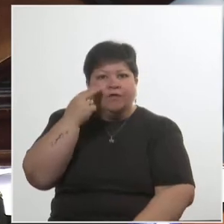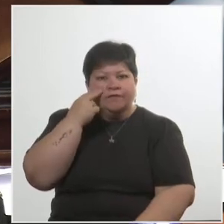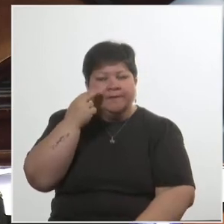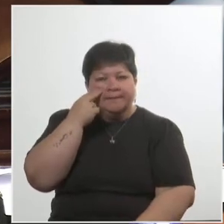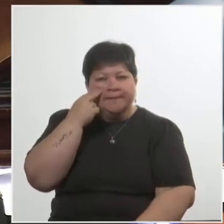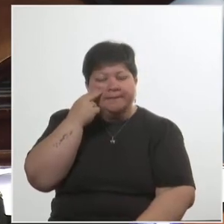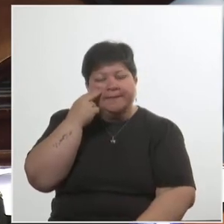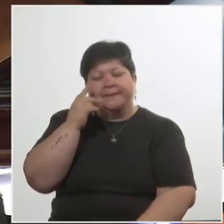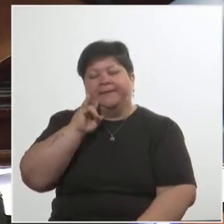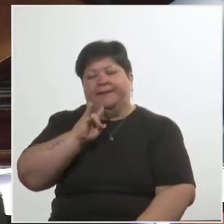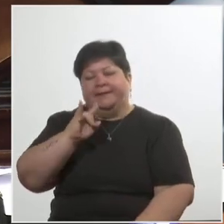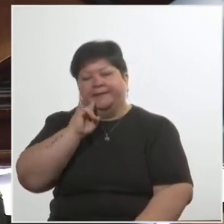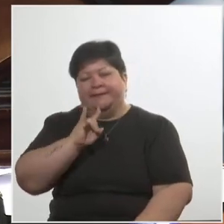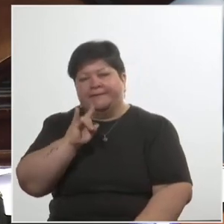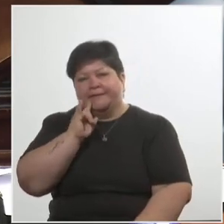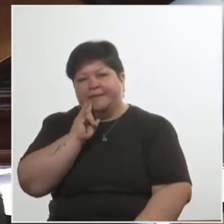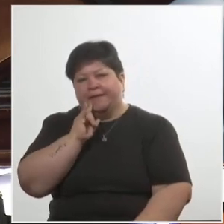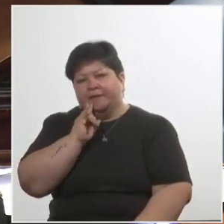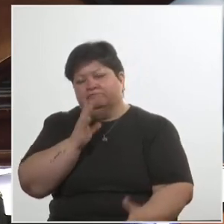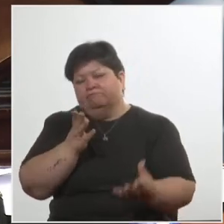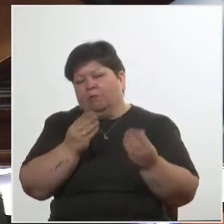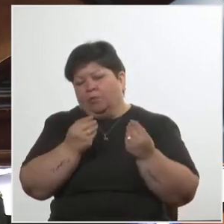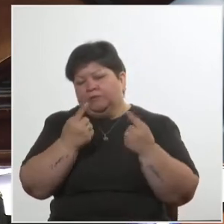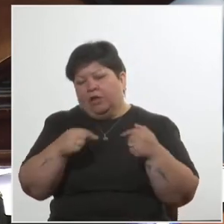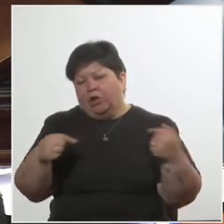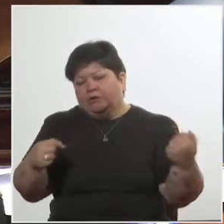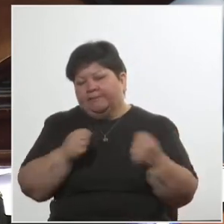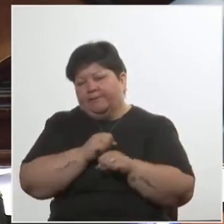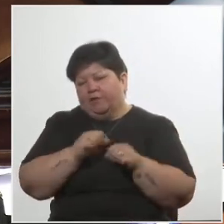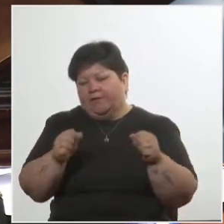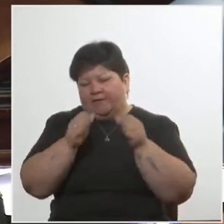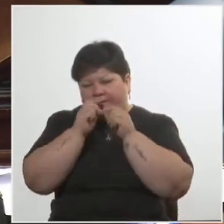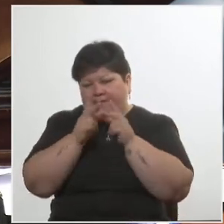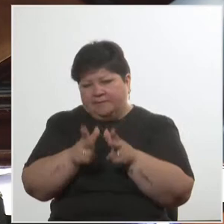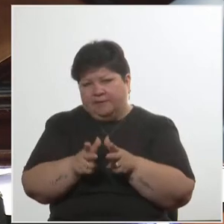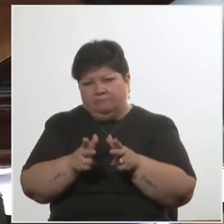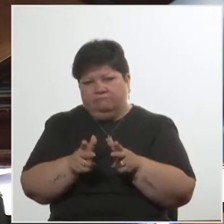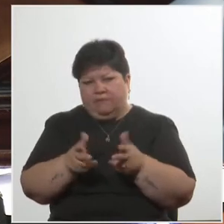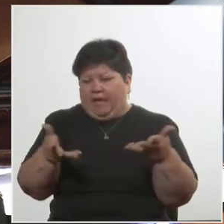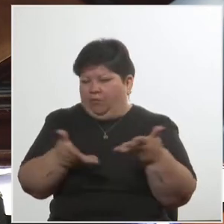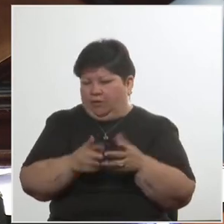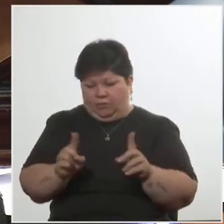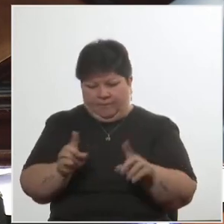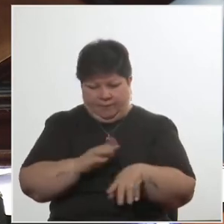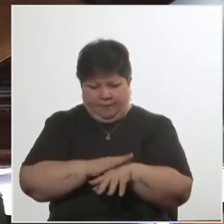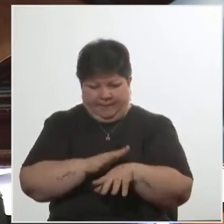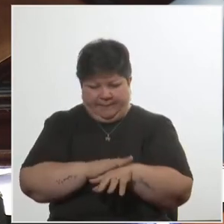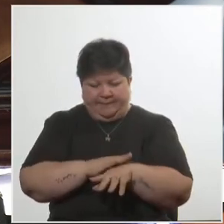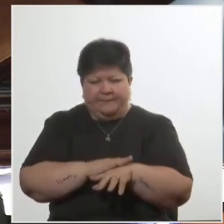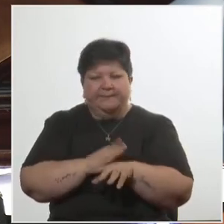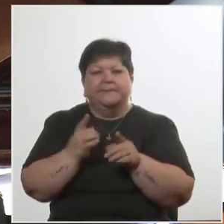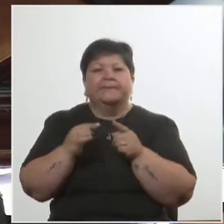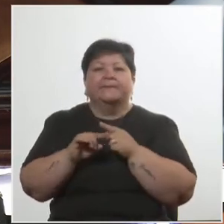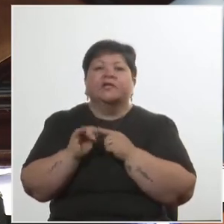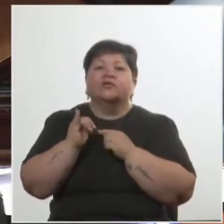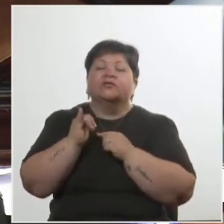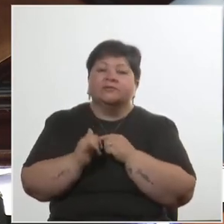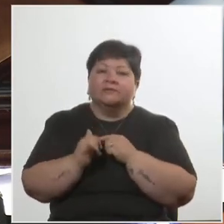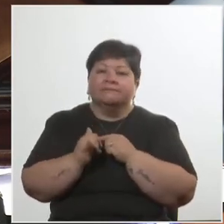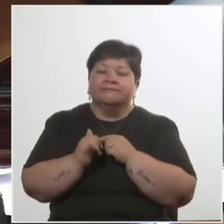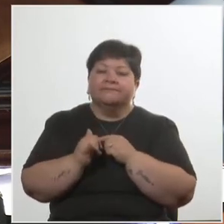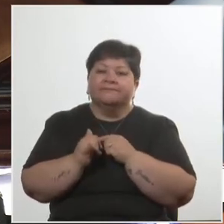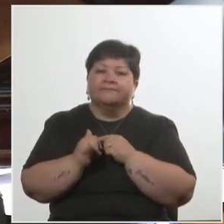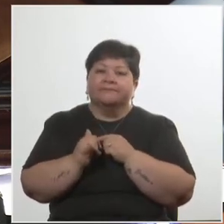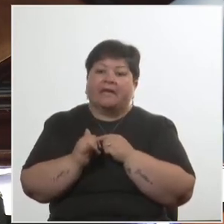de la lechería tenemos una enciclopedia para hablar señora presidenta que no es el momento pero vamos a hablar de